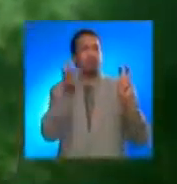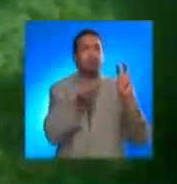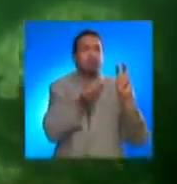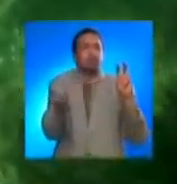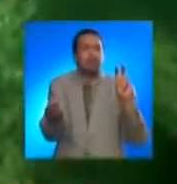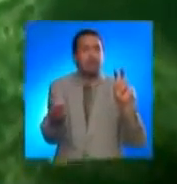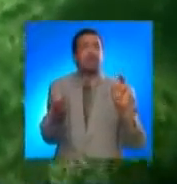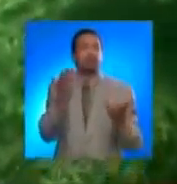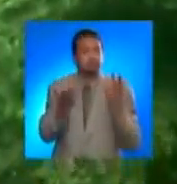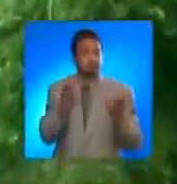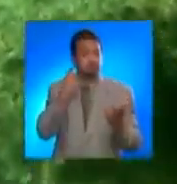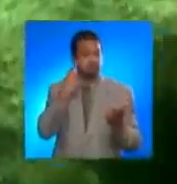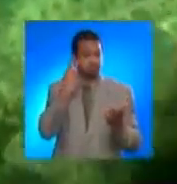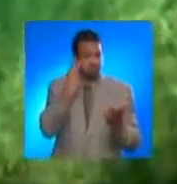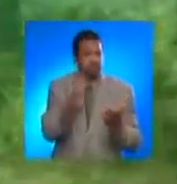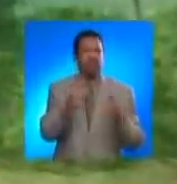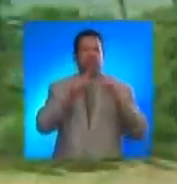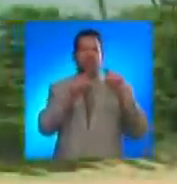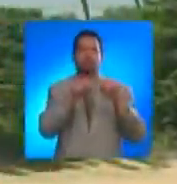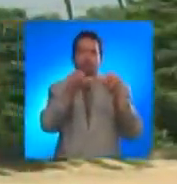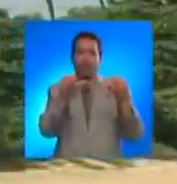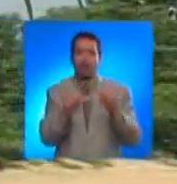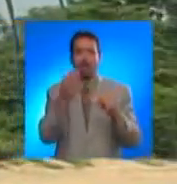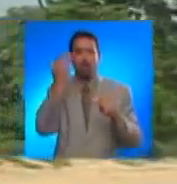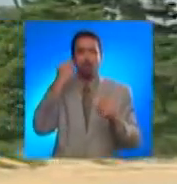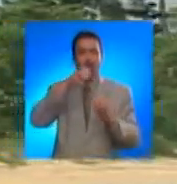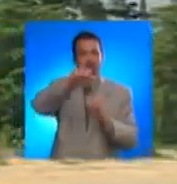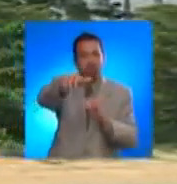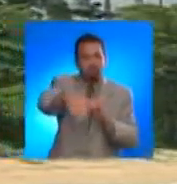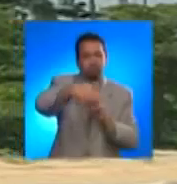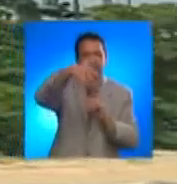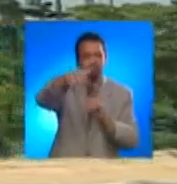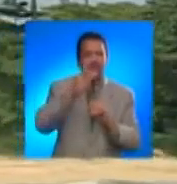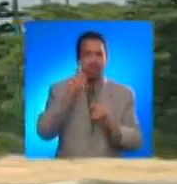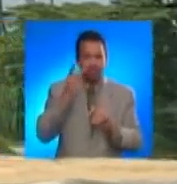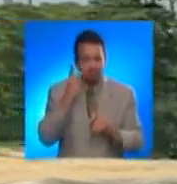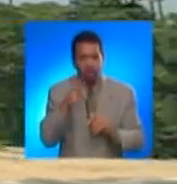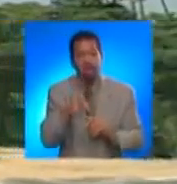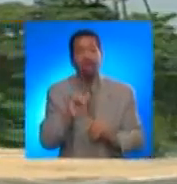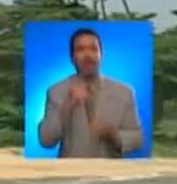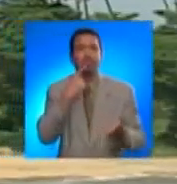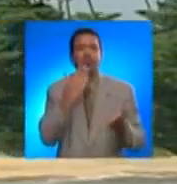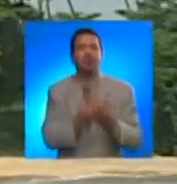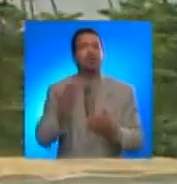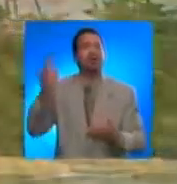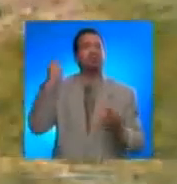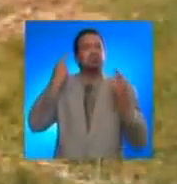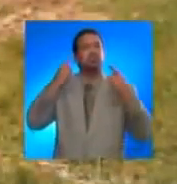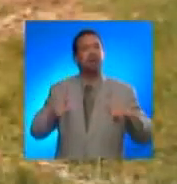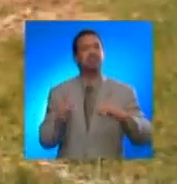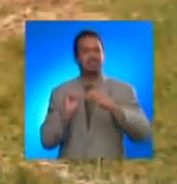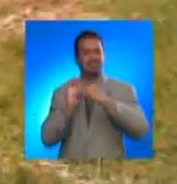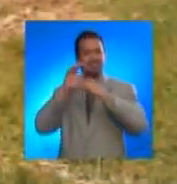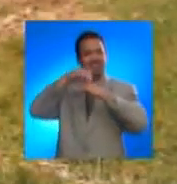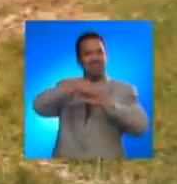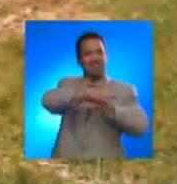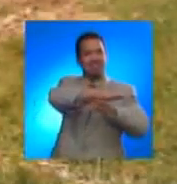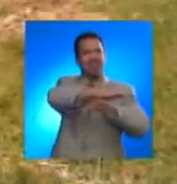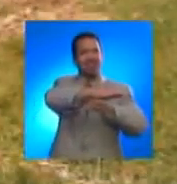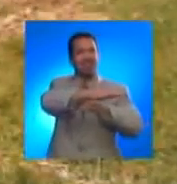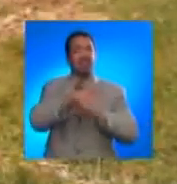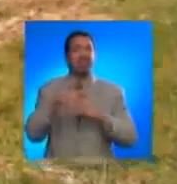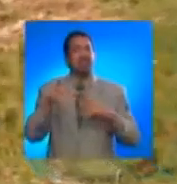las profundidades del océano cerca del lugar. Los tsunamis pueden penetrar por las desembocaduras de los ríos y hacer daño miles de pies